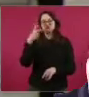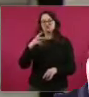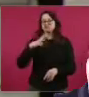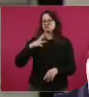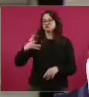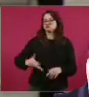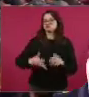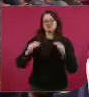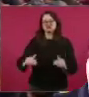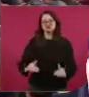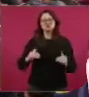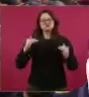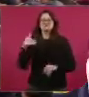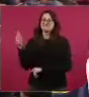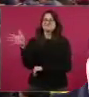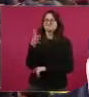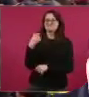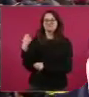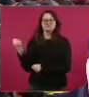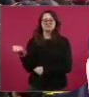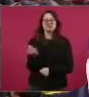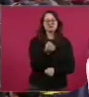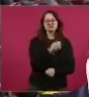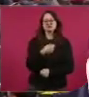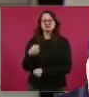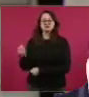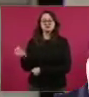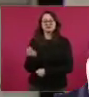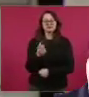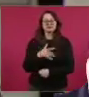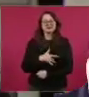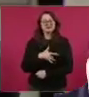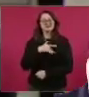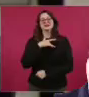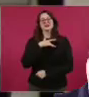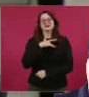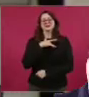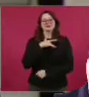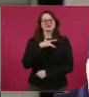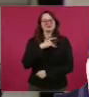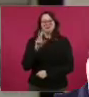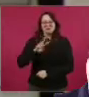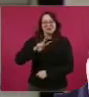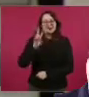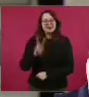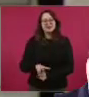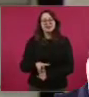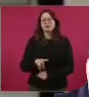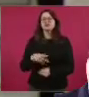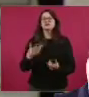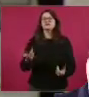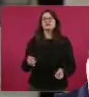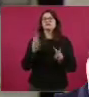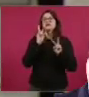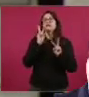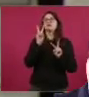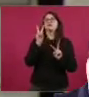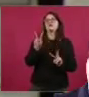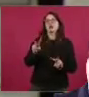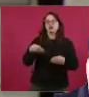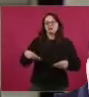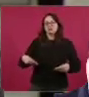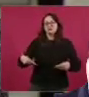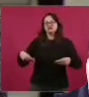orgullo ondear nuestra bandera. No hay mejor sensación que ver la bandera levantada en lo más